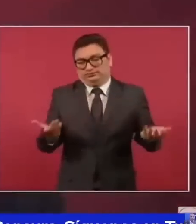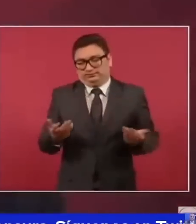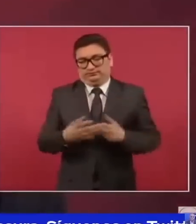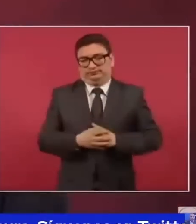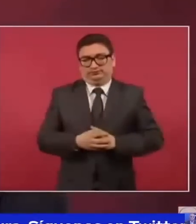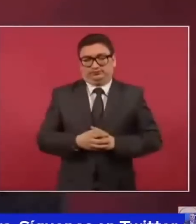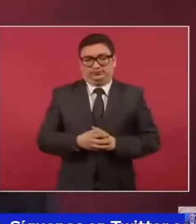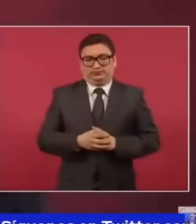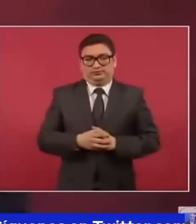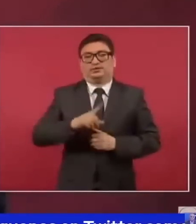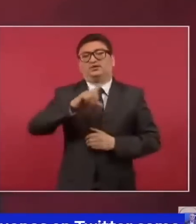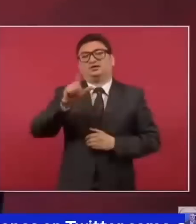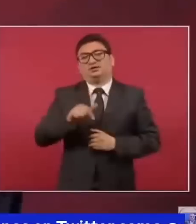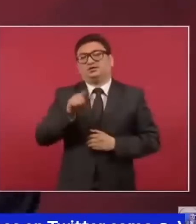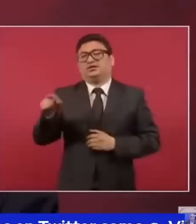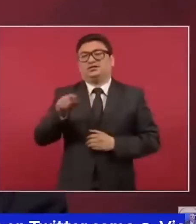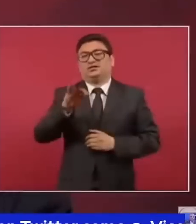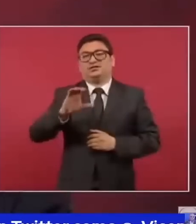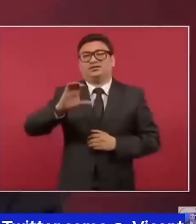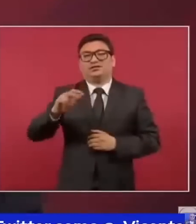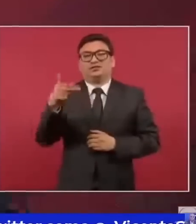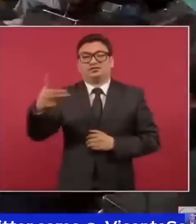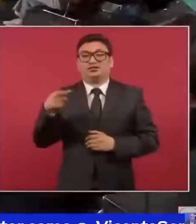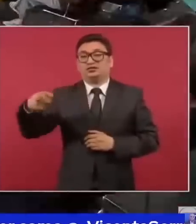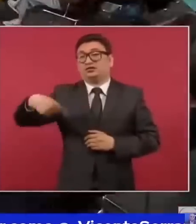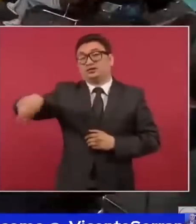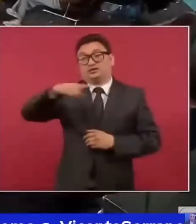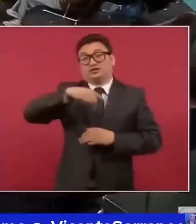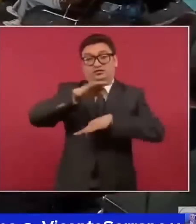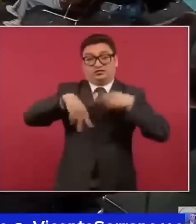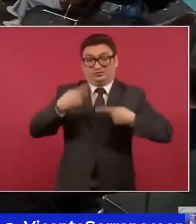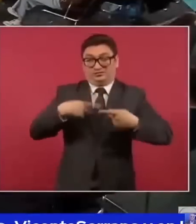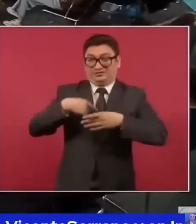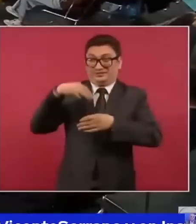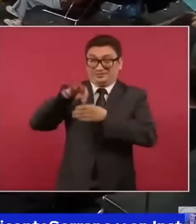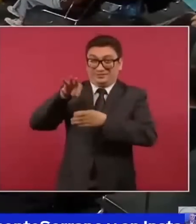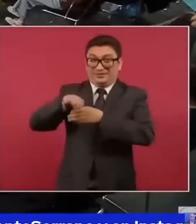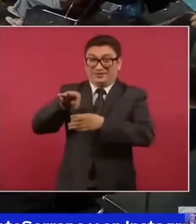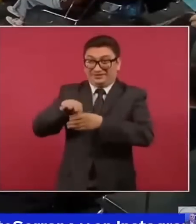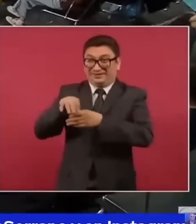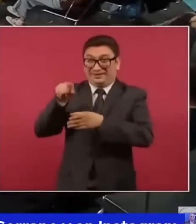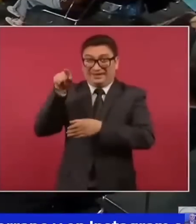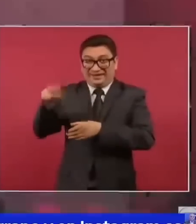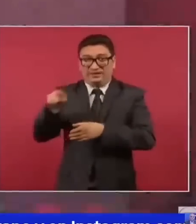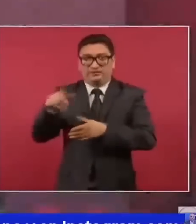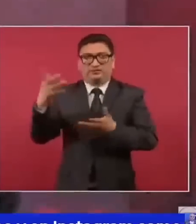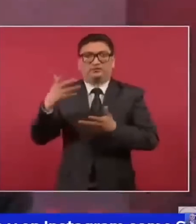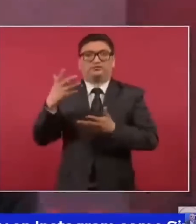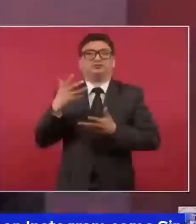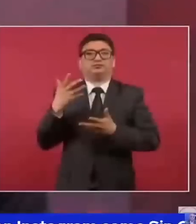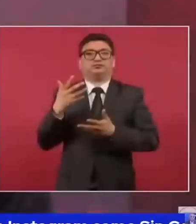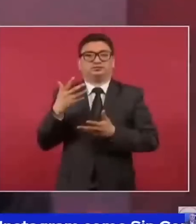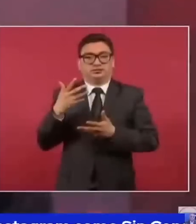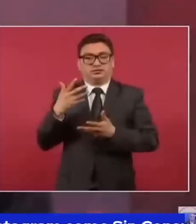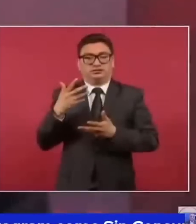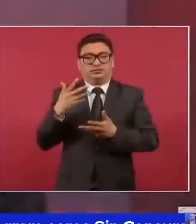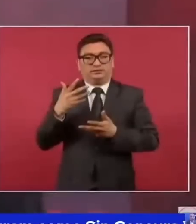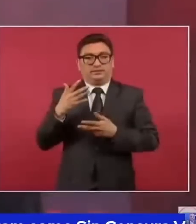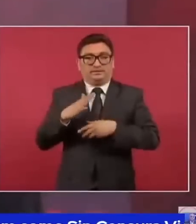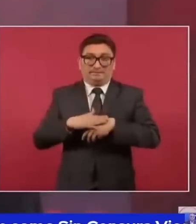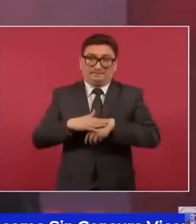Luego, con Calderón, ¿se imaginan los que votaron por Calderón y además